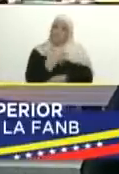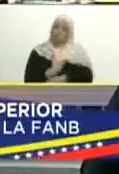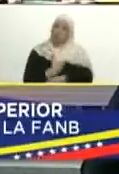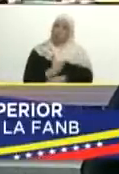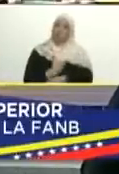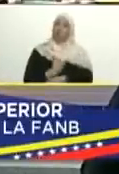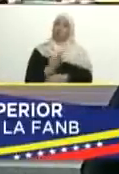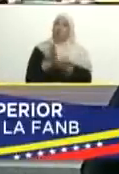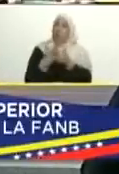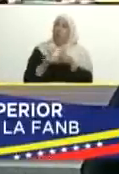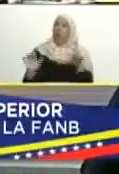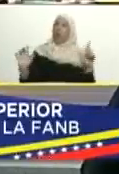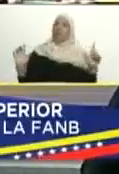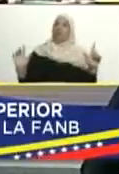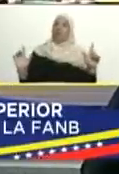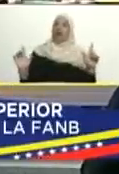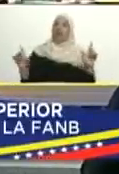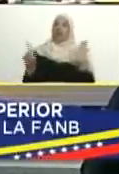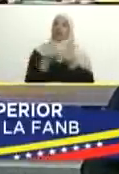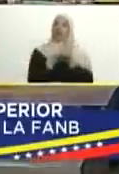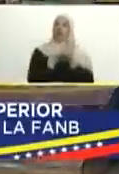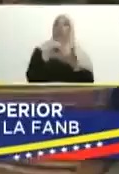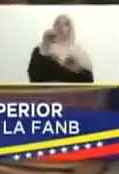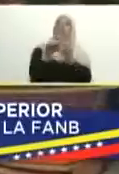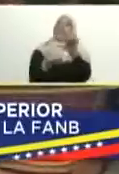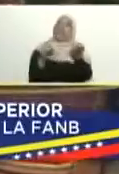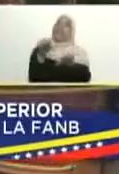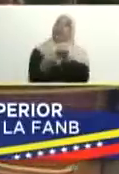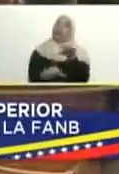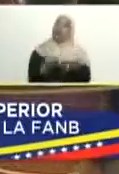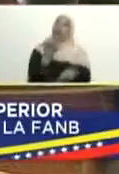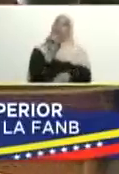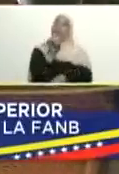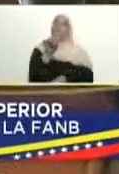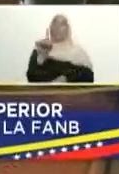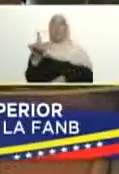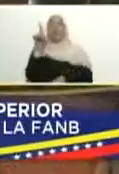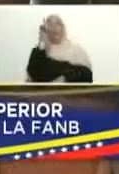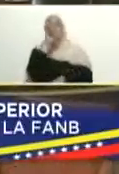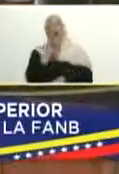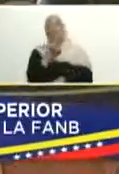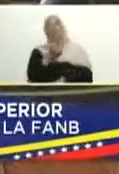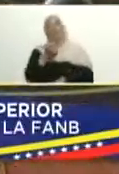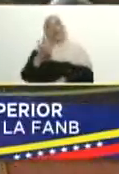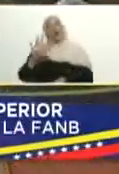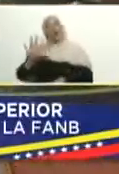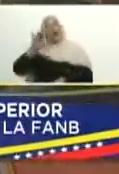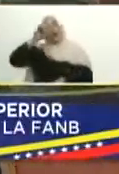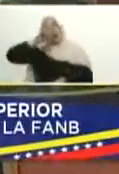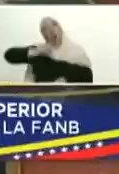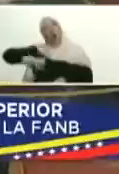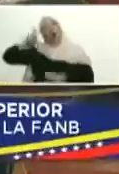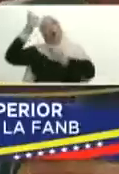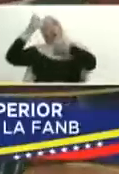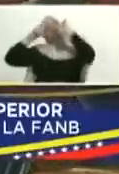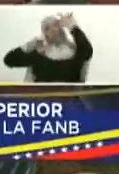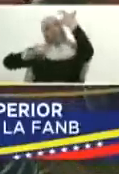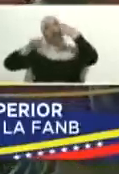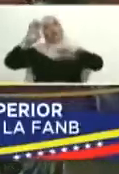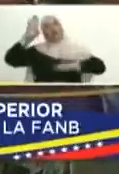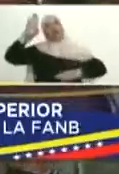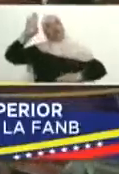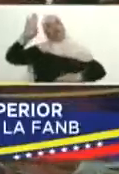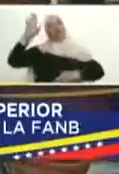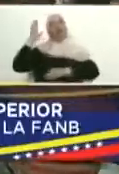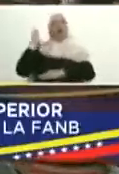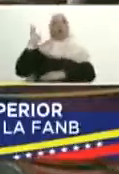plenamente garantizado en este siglo XXI. 24 años de aquel juramento de nuestro comandante. Antes de